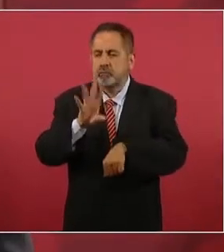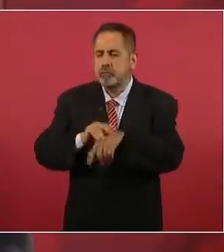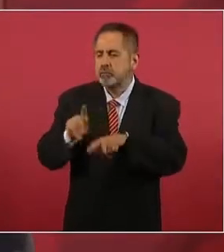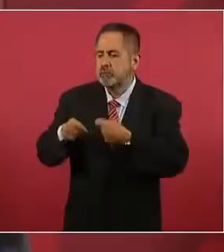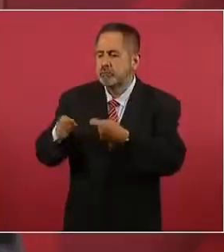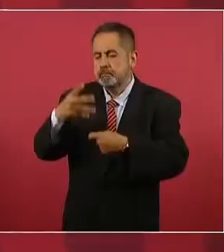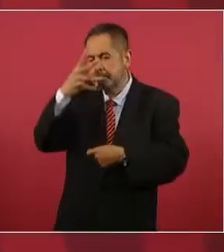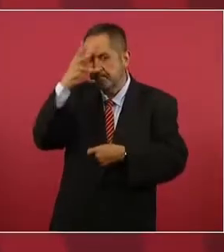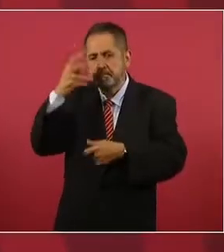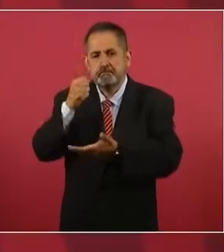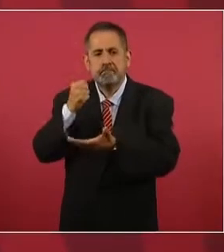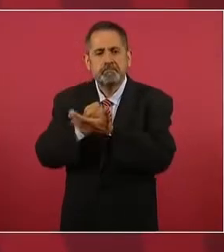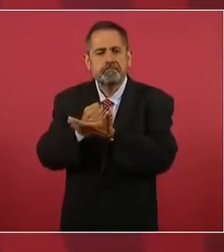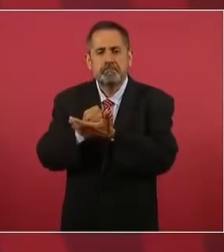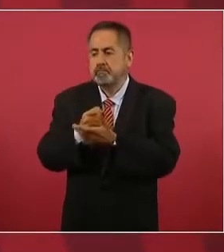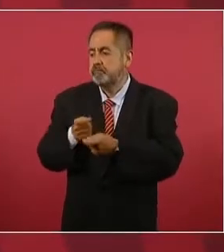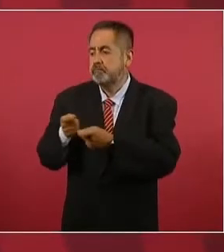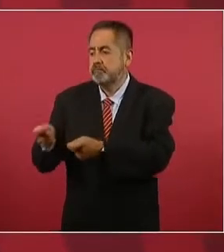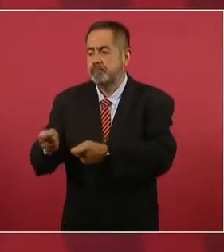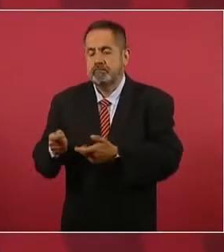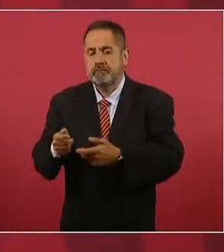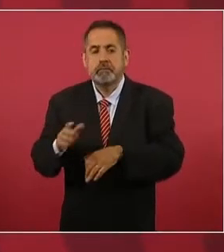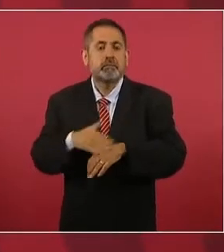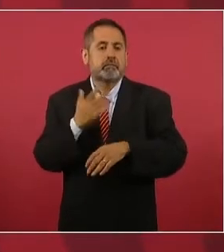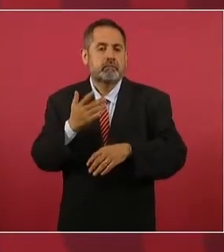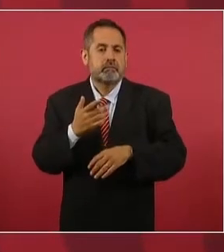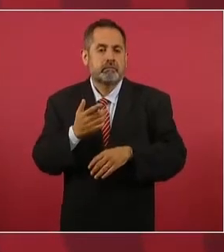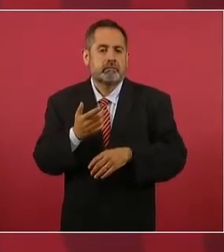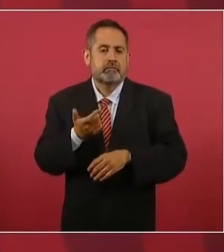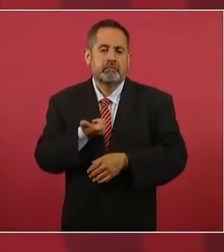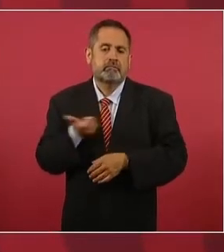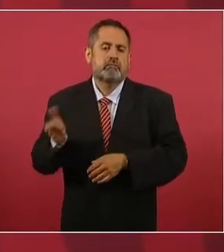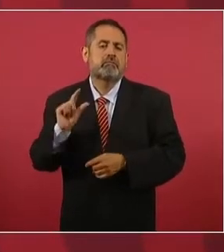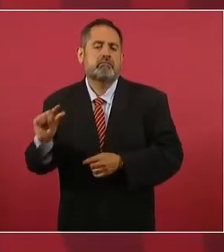porque se consideran ilegales.